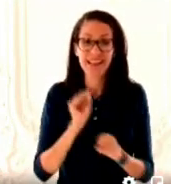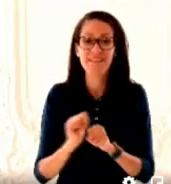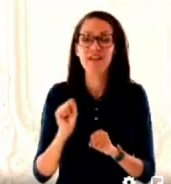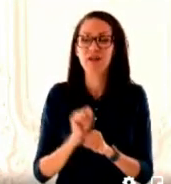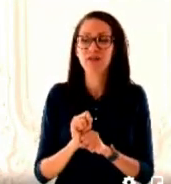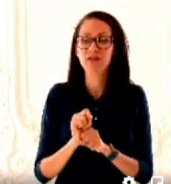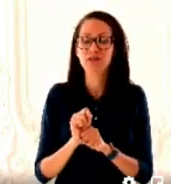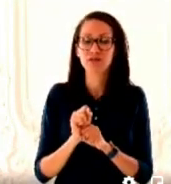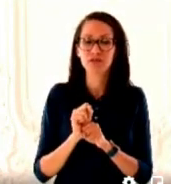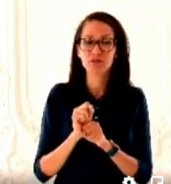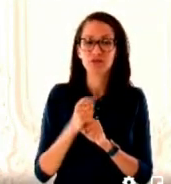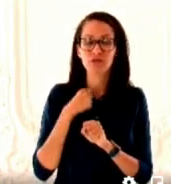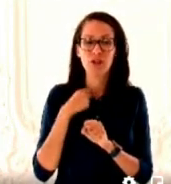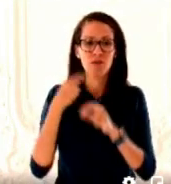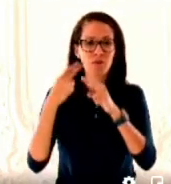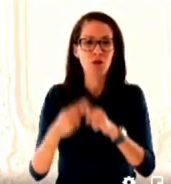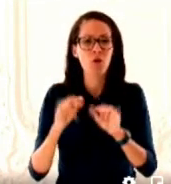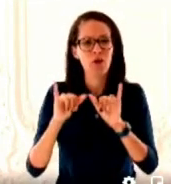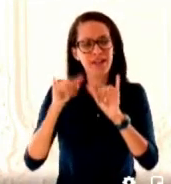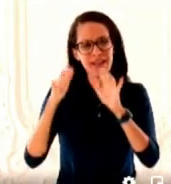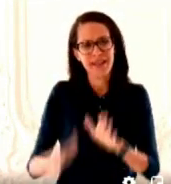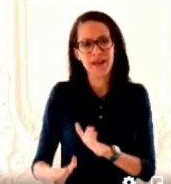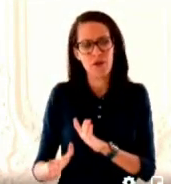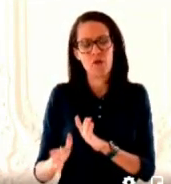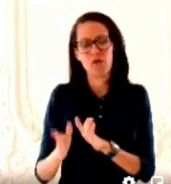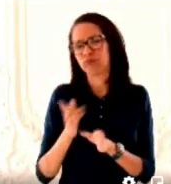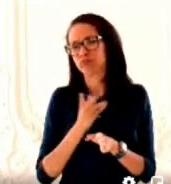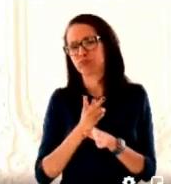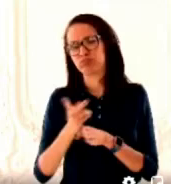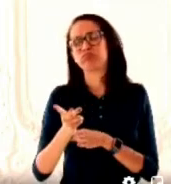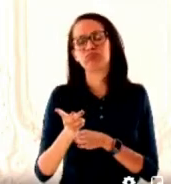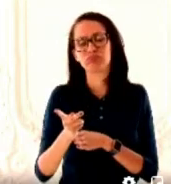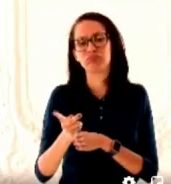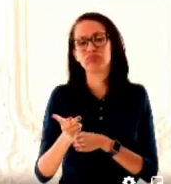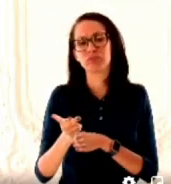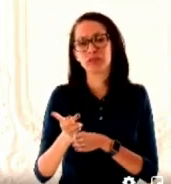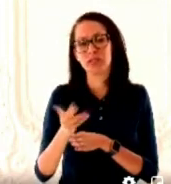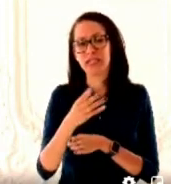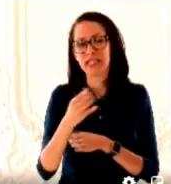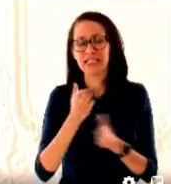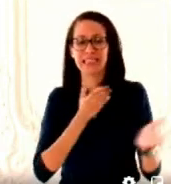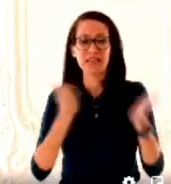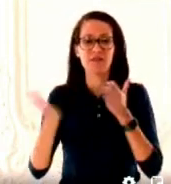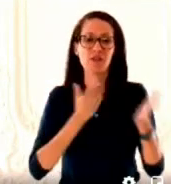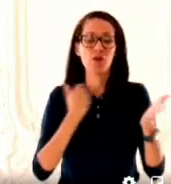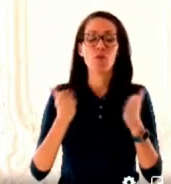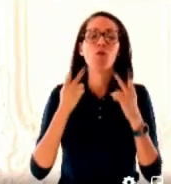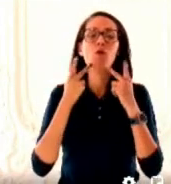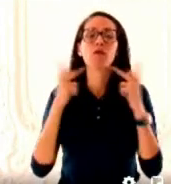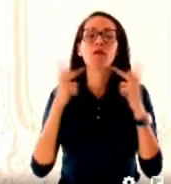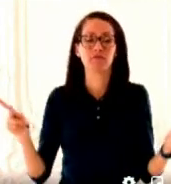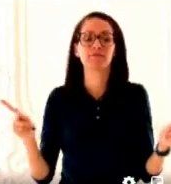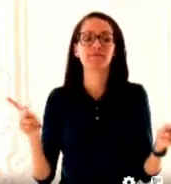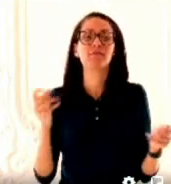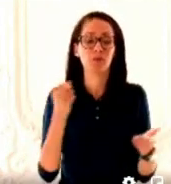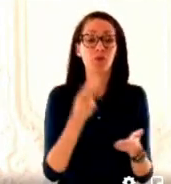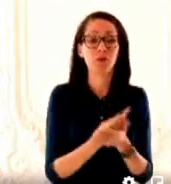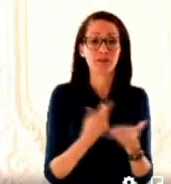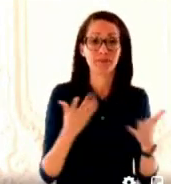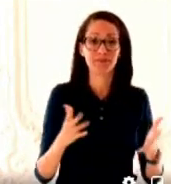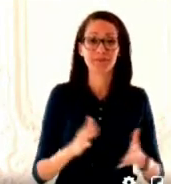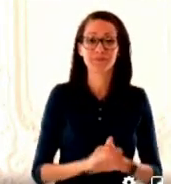un ingeniero sumamente preparado y un servidor público probado. Una